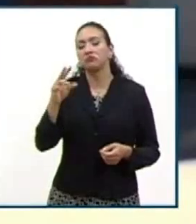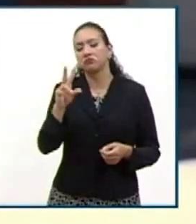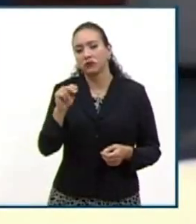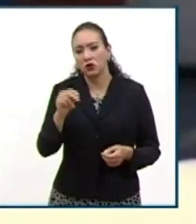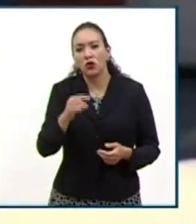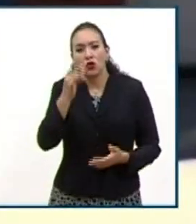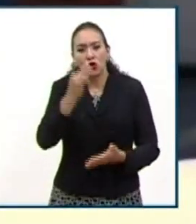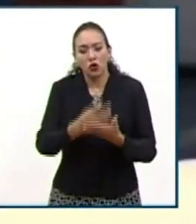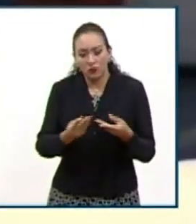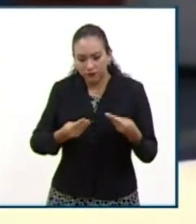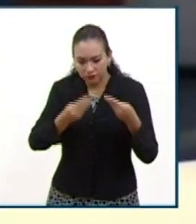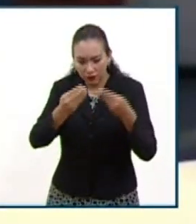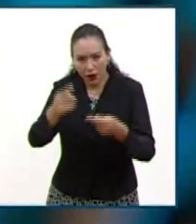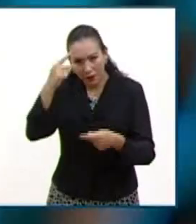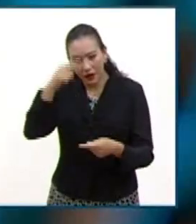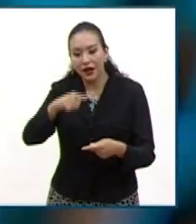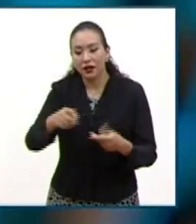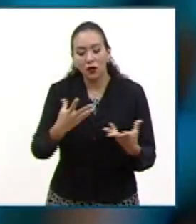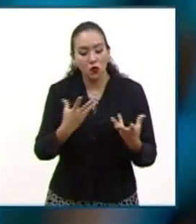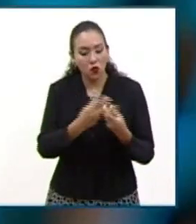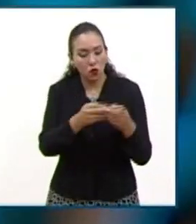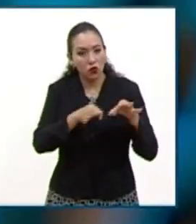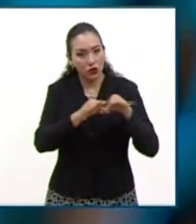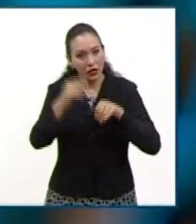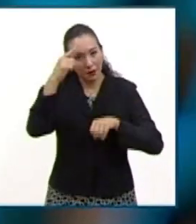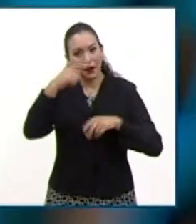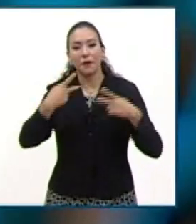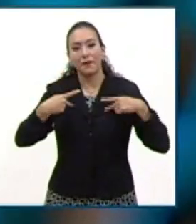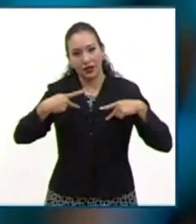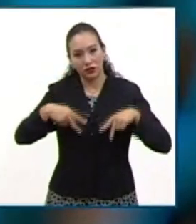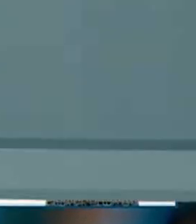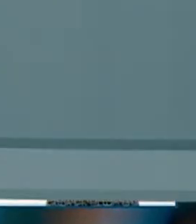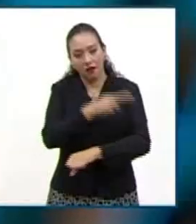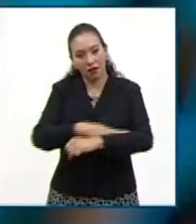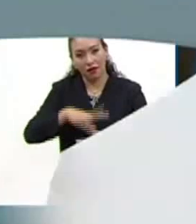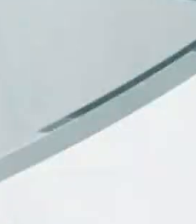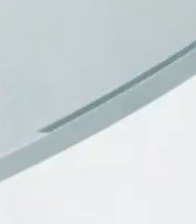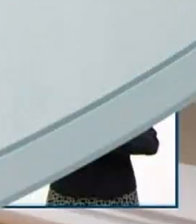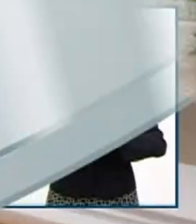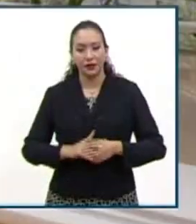le otorga la capacidad de colaborar con el proceso penal.